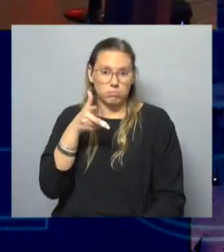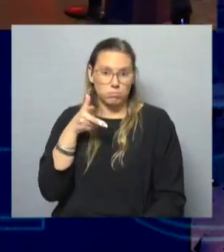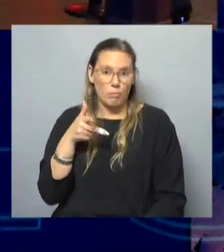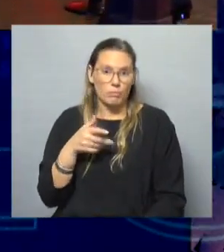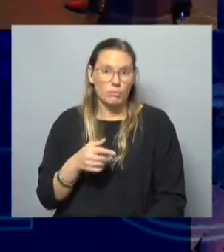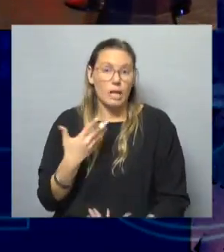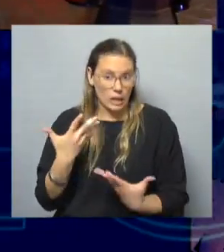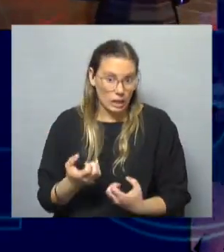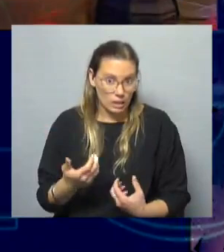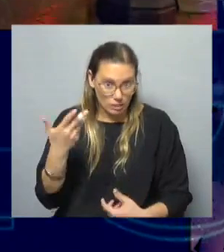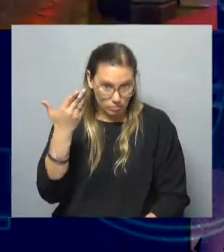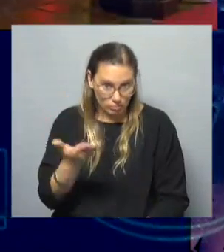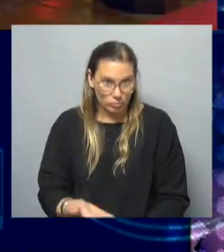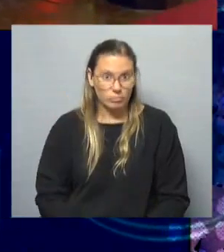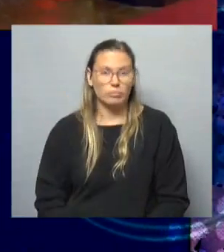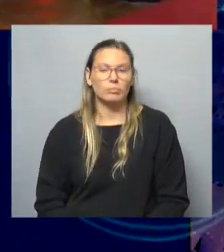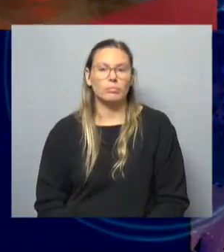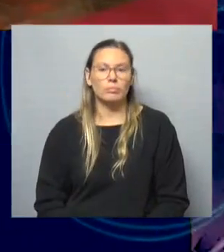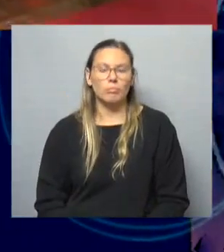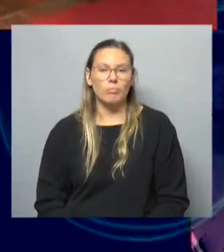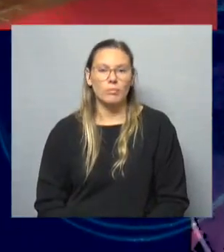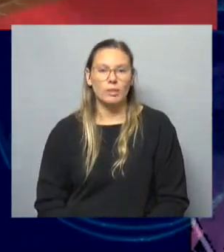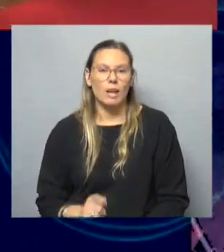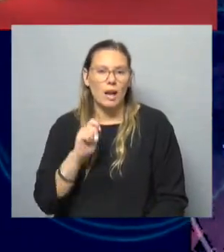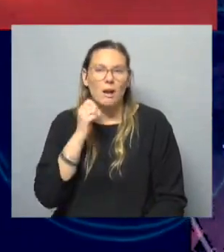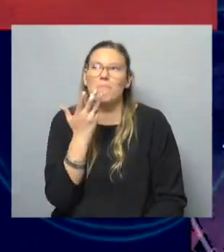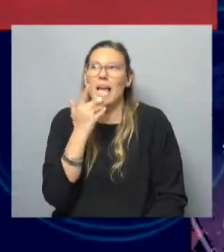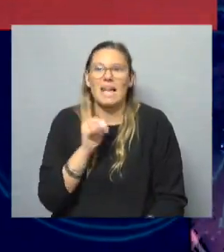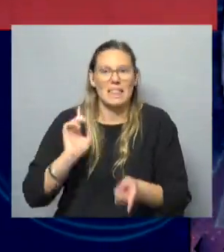si quieren me voy un poquito para atrás. Me encanta mandonear